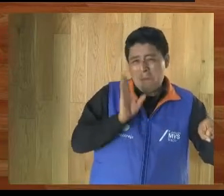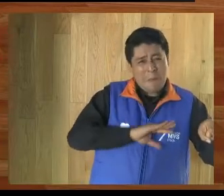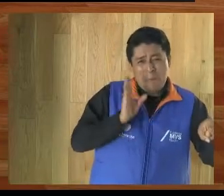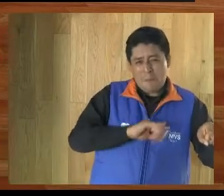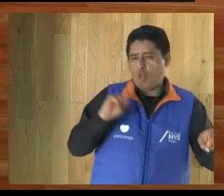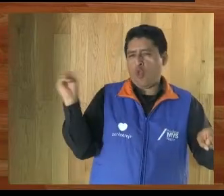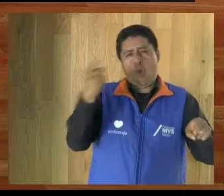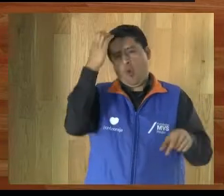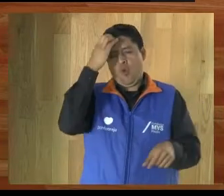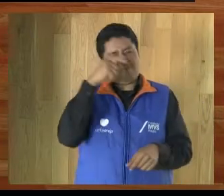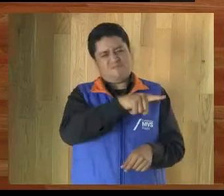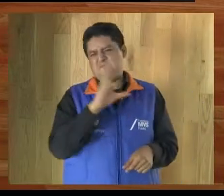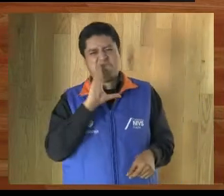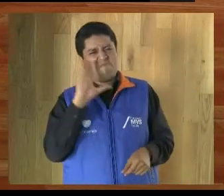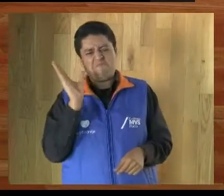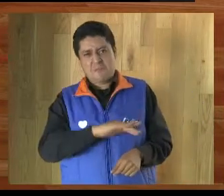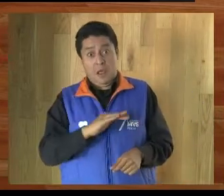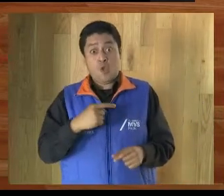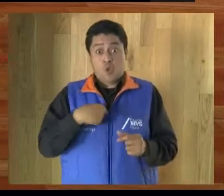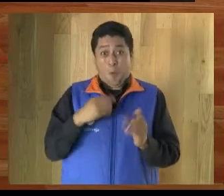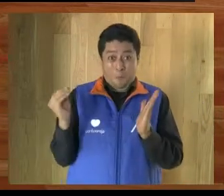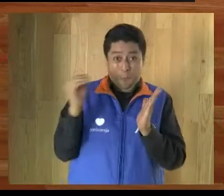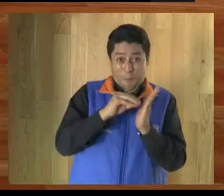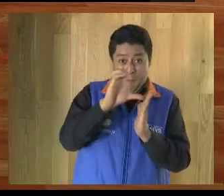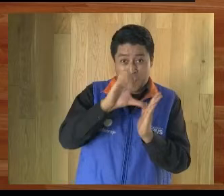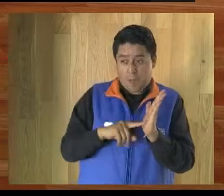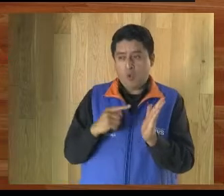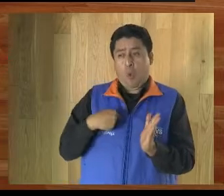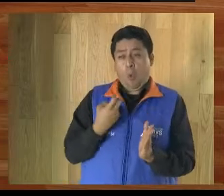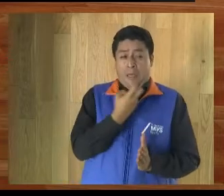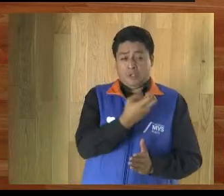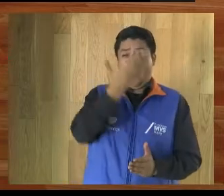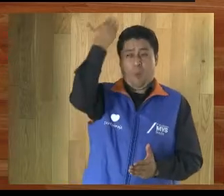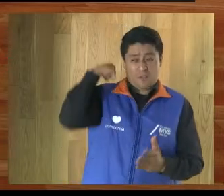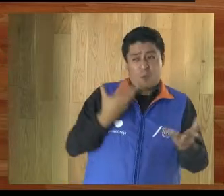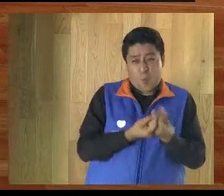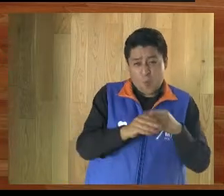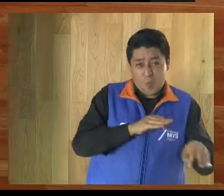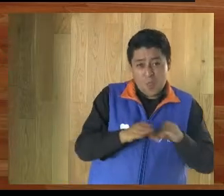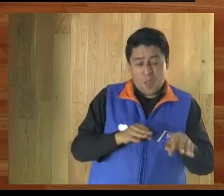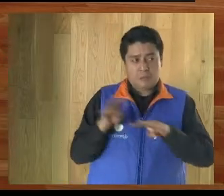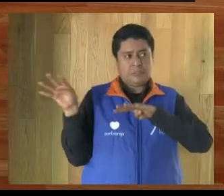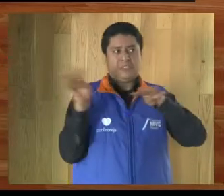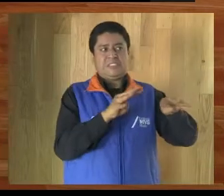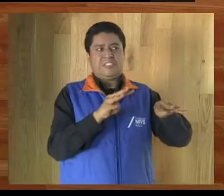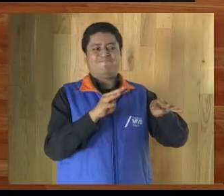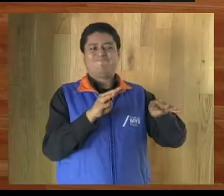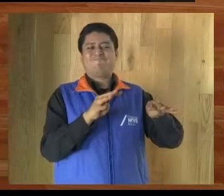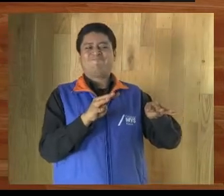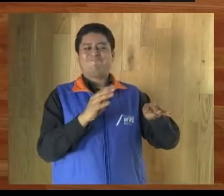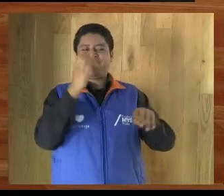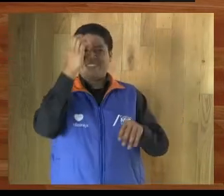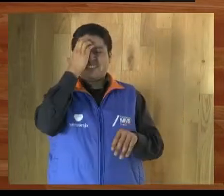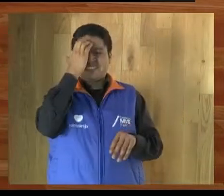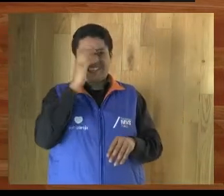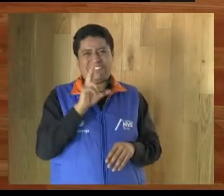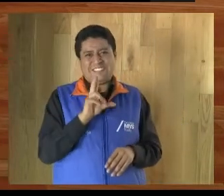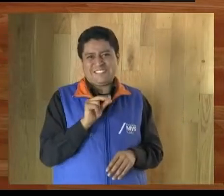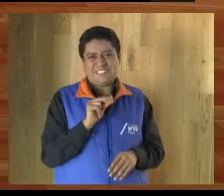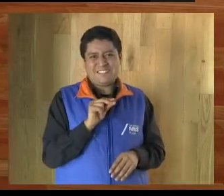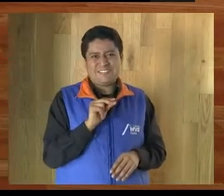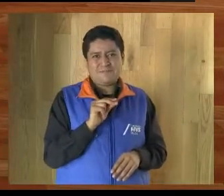como eso ya es importante, con lo cual estas empresas más reputadas pues retienen talento mejor,